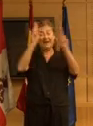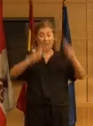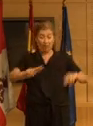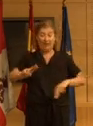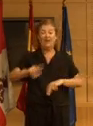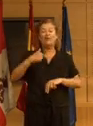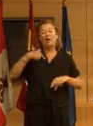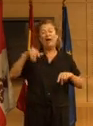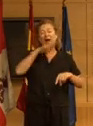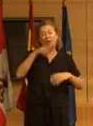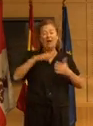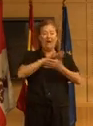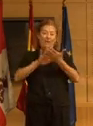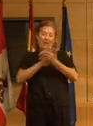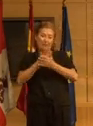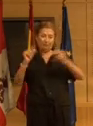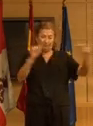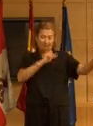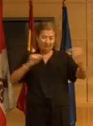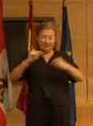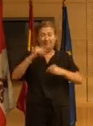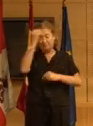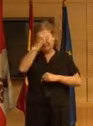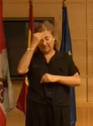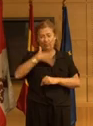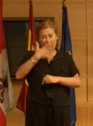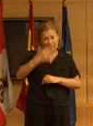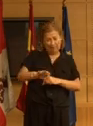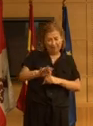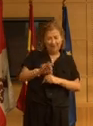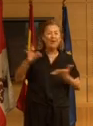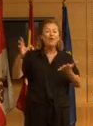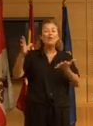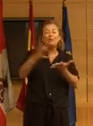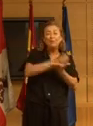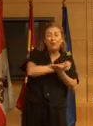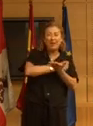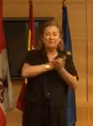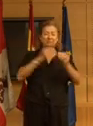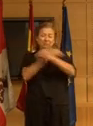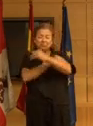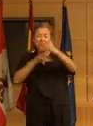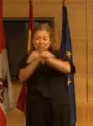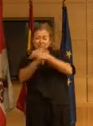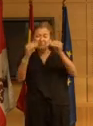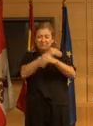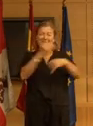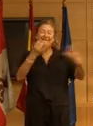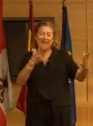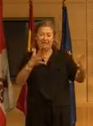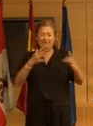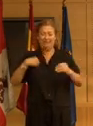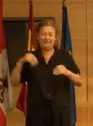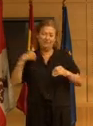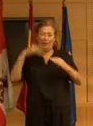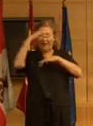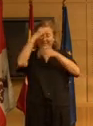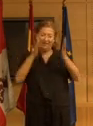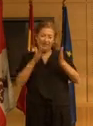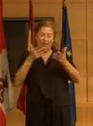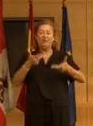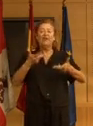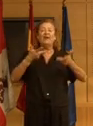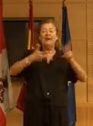internacionales, con quienes vamos a poder precisamente reflexionar sobre todas las controversias que rodean la atención libre